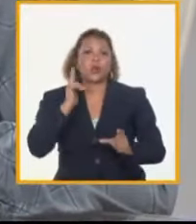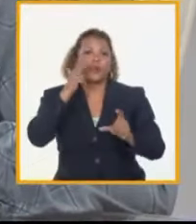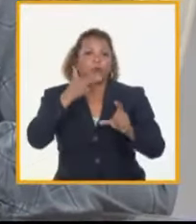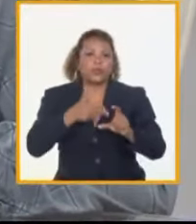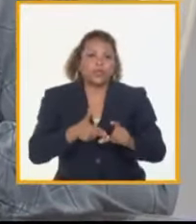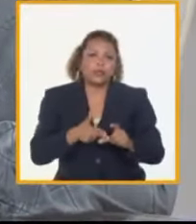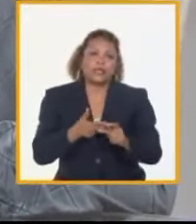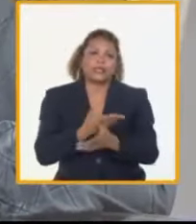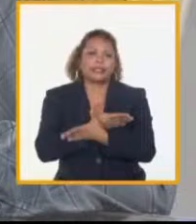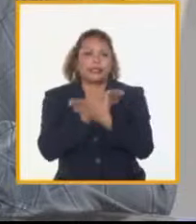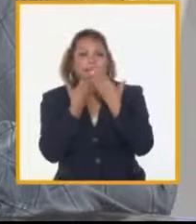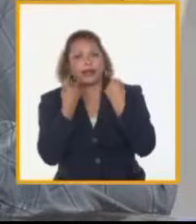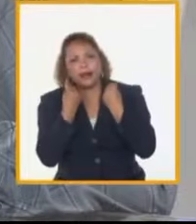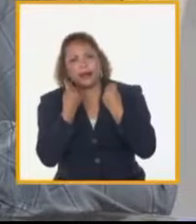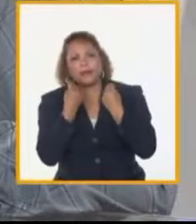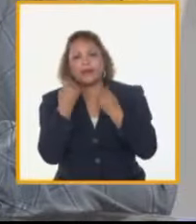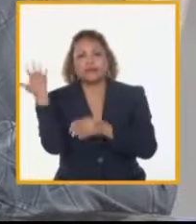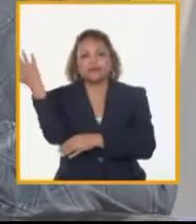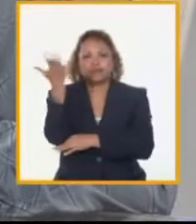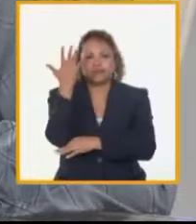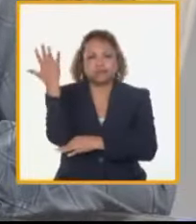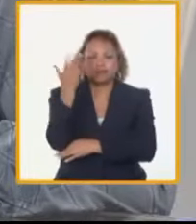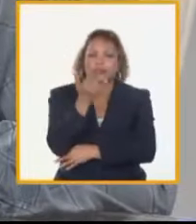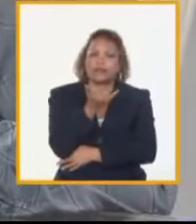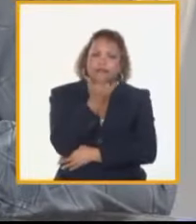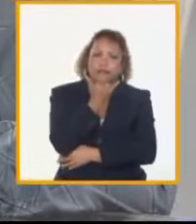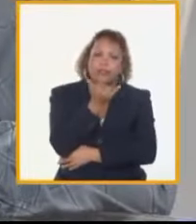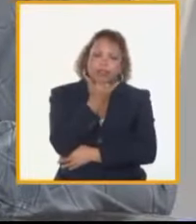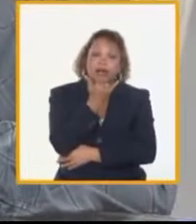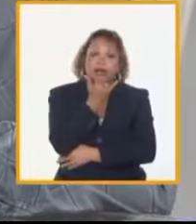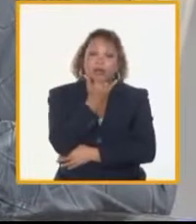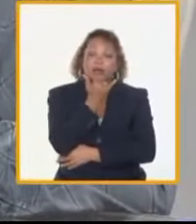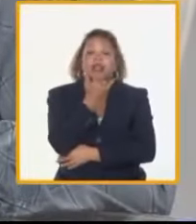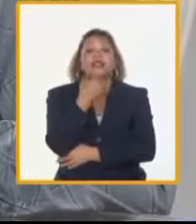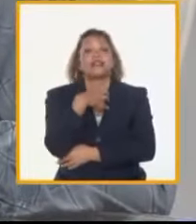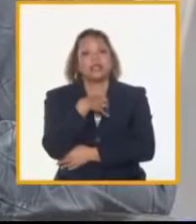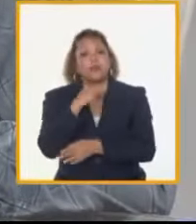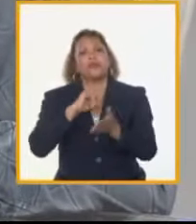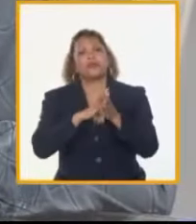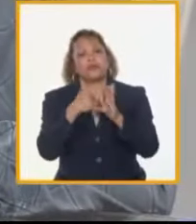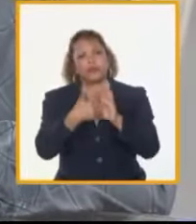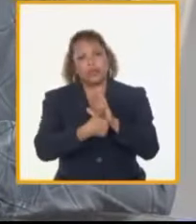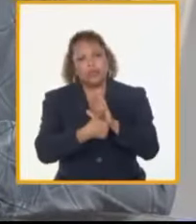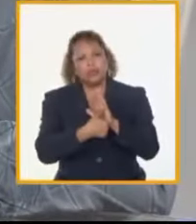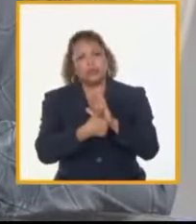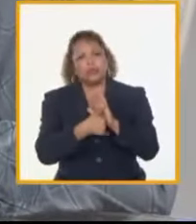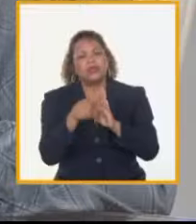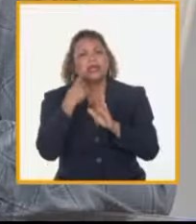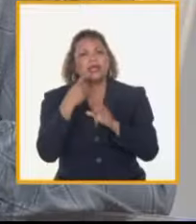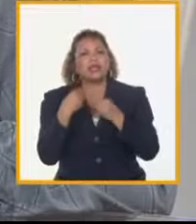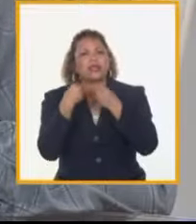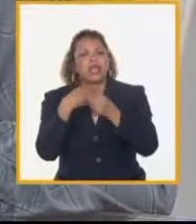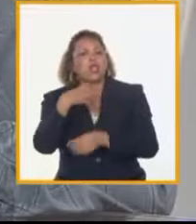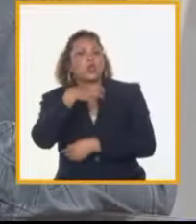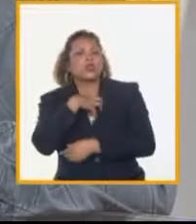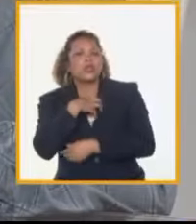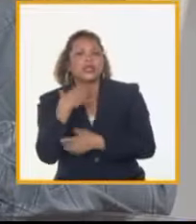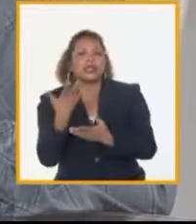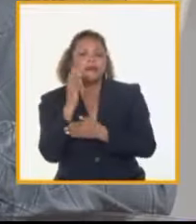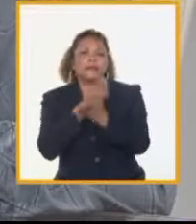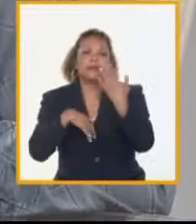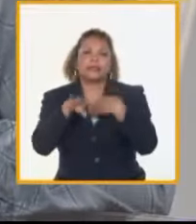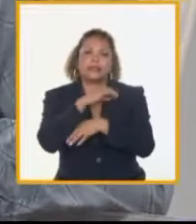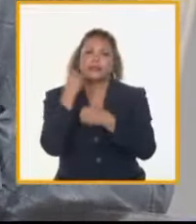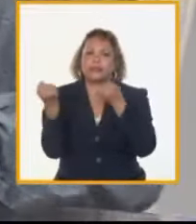agotan, el medio ambiente que es agresivo, y hay proyectos sobre esto que están en la cartera del Ministerio del Transporte, que se han discutido con